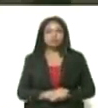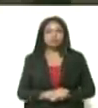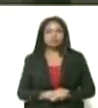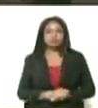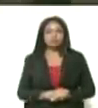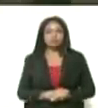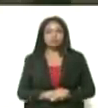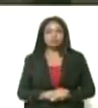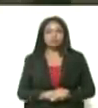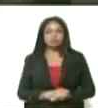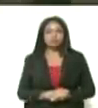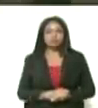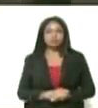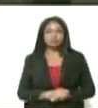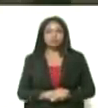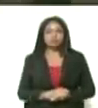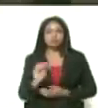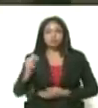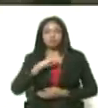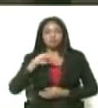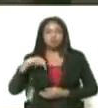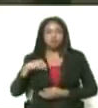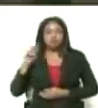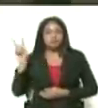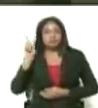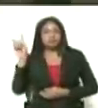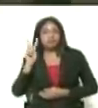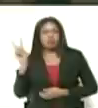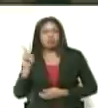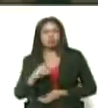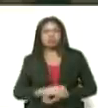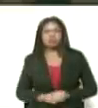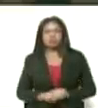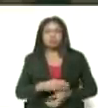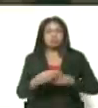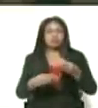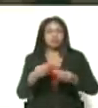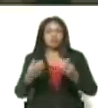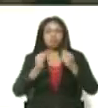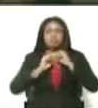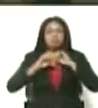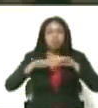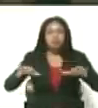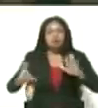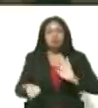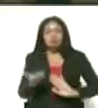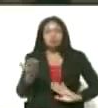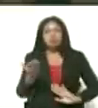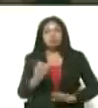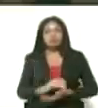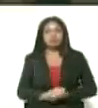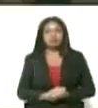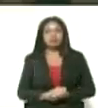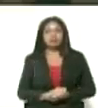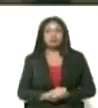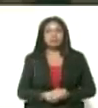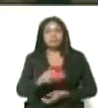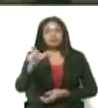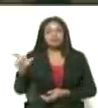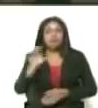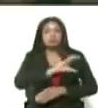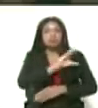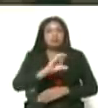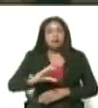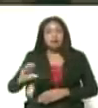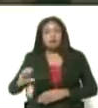Hoy nosotros, Venezuela, hicimos un despliegue importante con hermanos del Caribe,